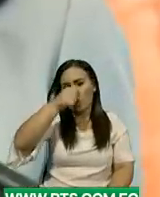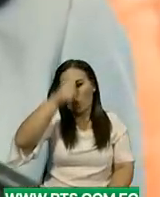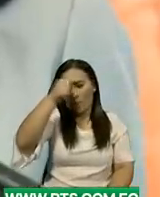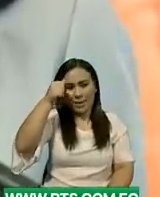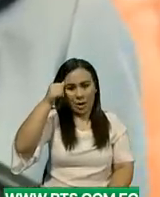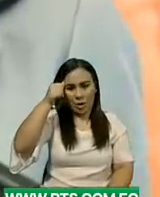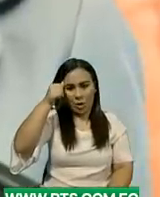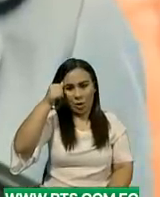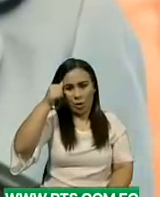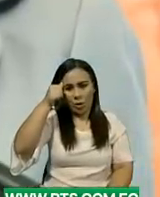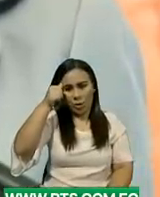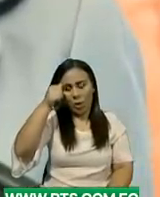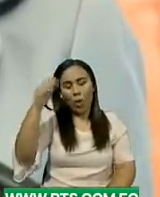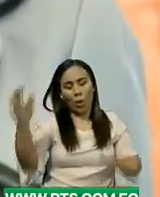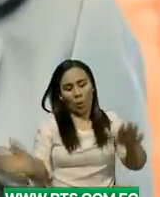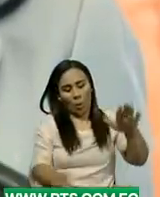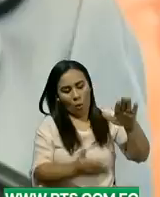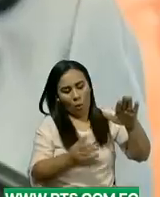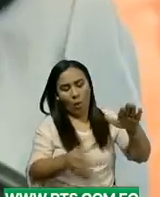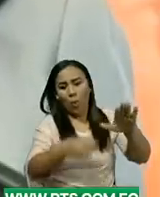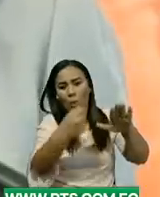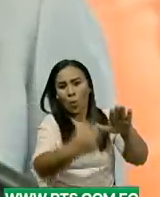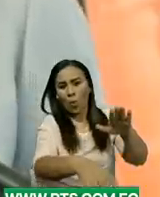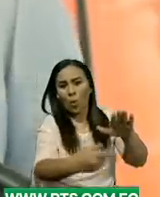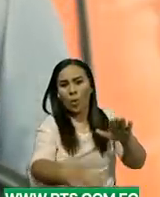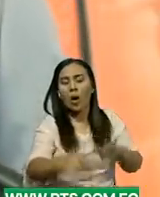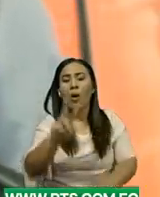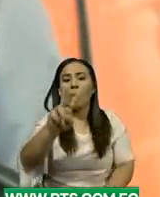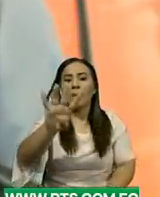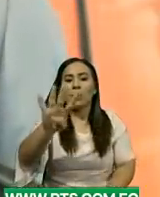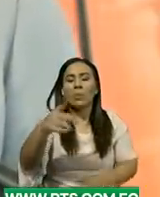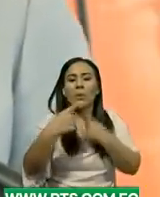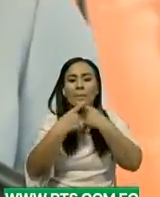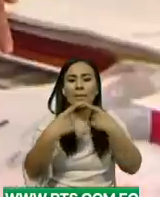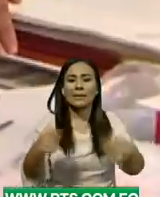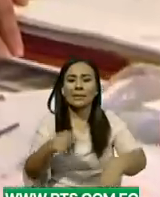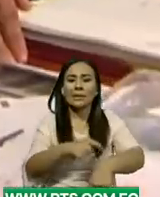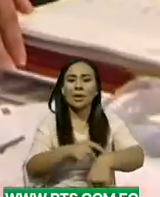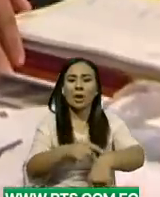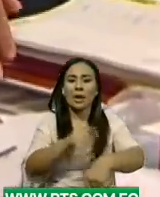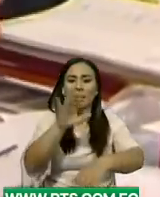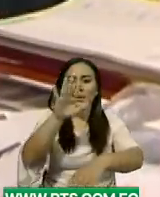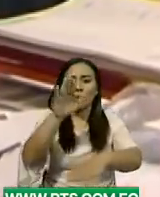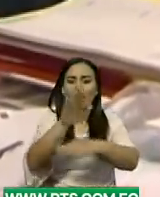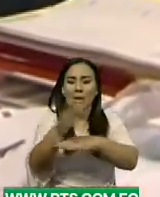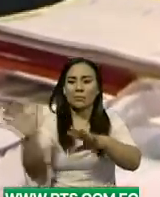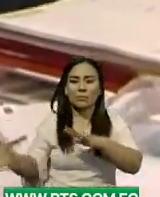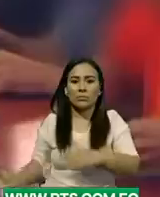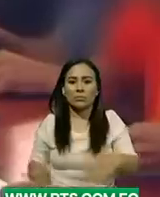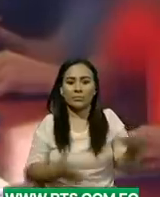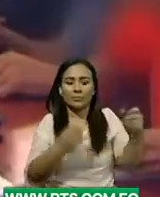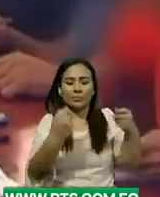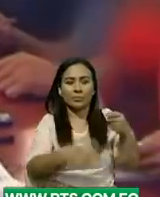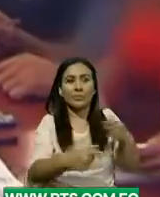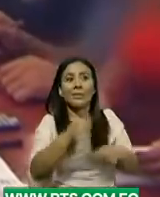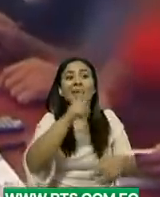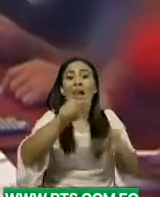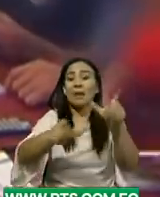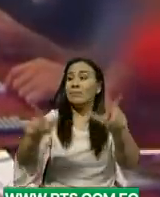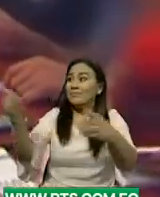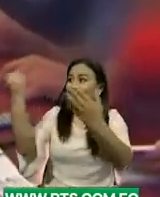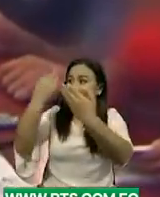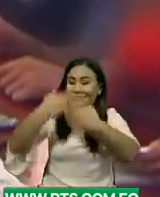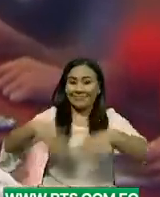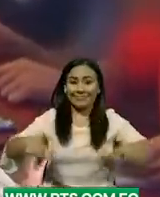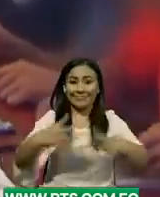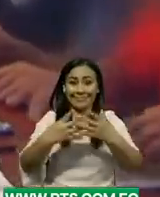Electoral el día domingo 24 de marzo a partir de las 17 horas. Al final, algunas personas privadas de su libertad